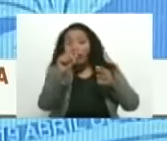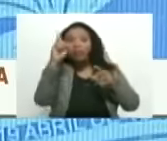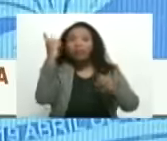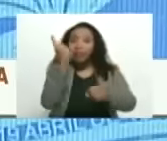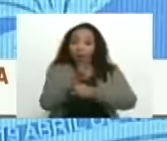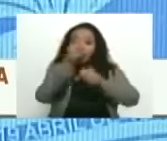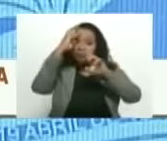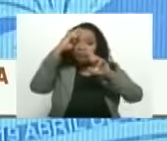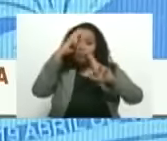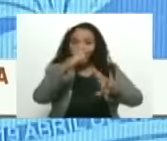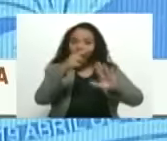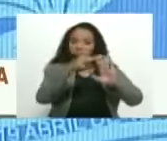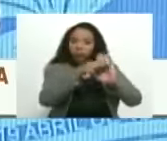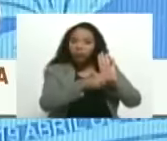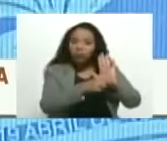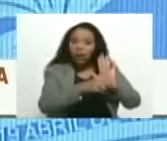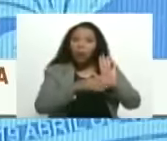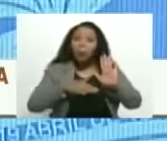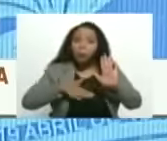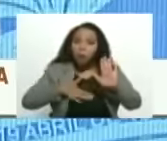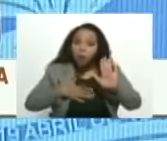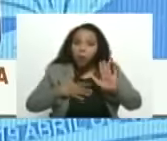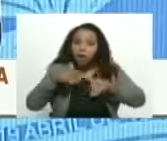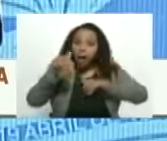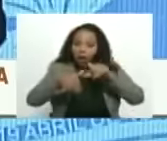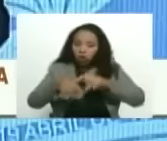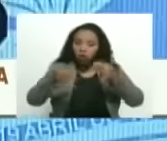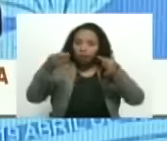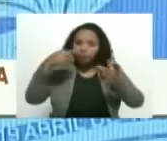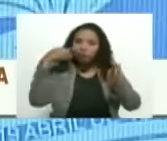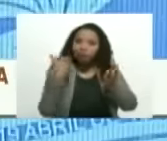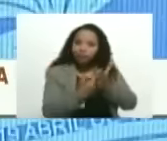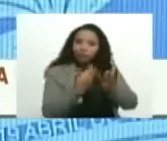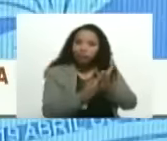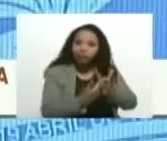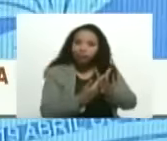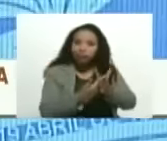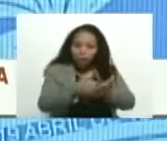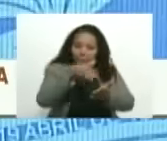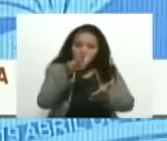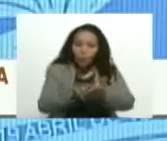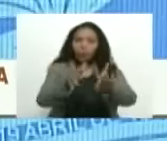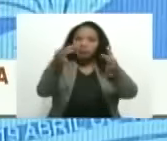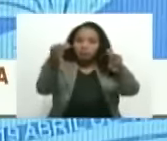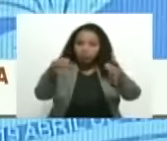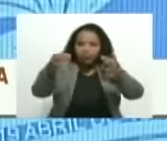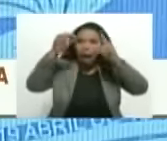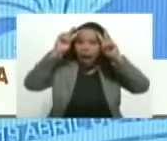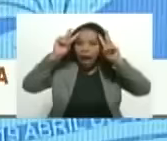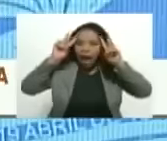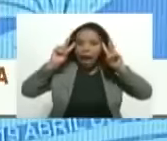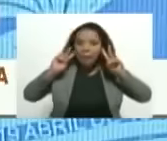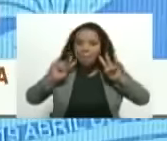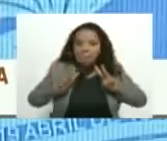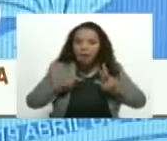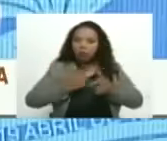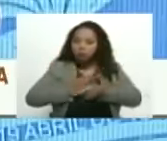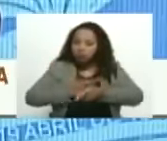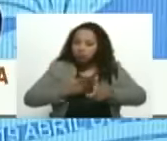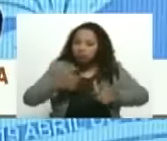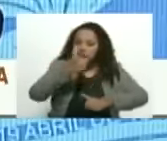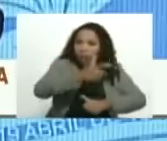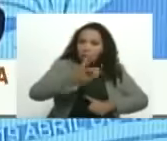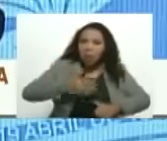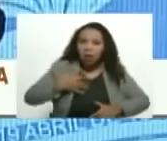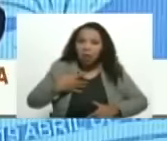respetarse para que la elección pueda ser verificable, pueda ser justa, pueda ser libre. Se la